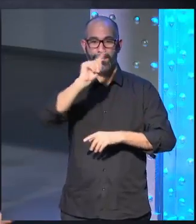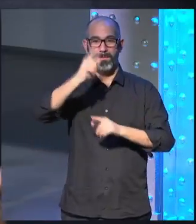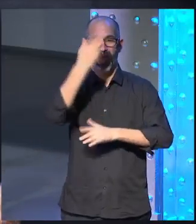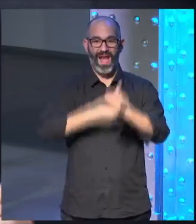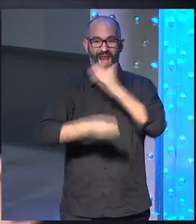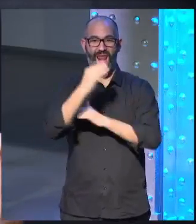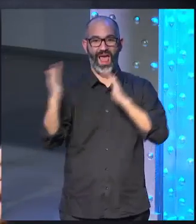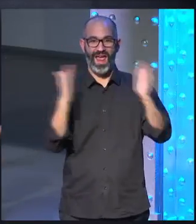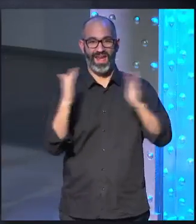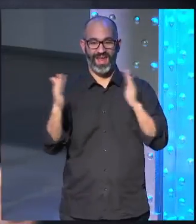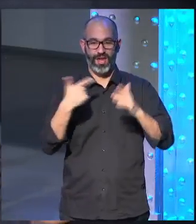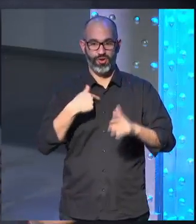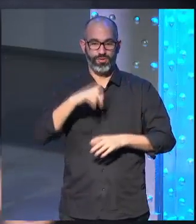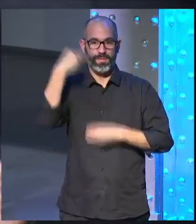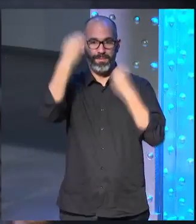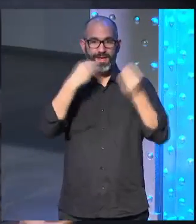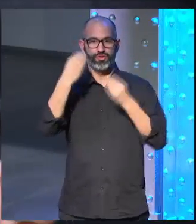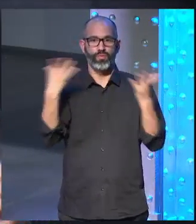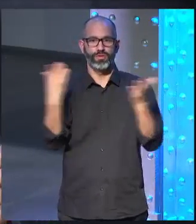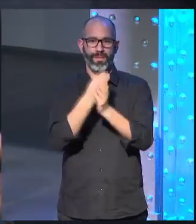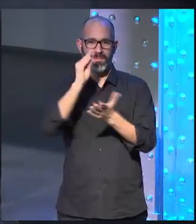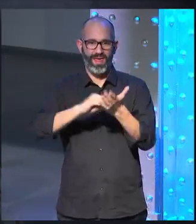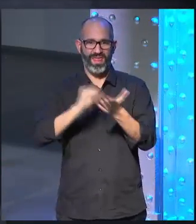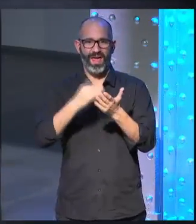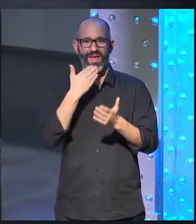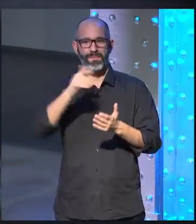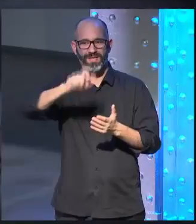aunque considero que dentro de la franja millennial se nos ha metido a mucha gente